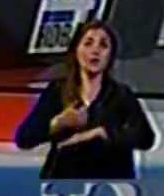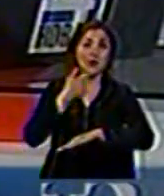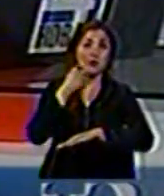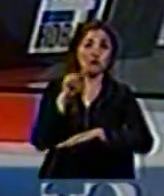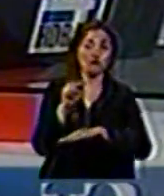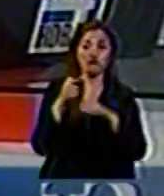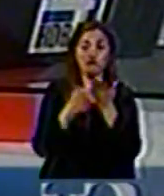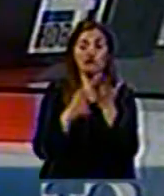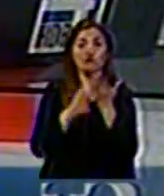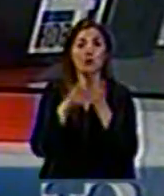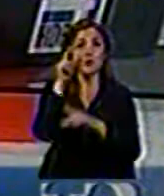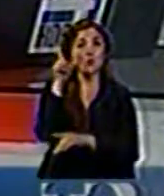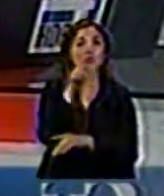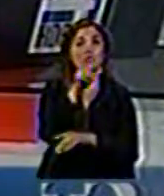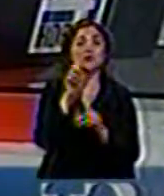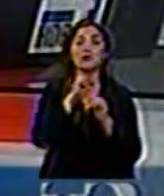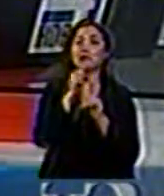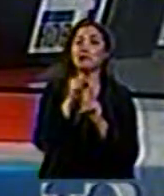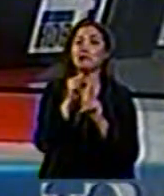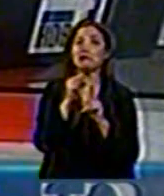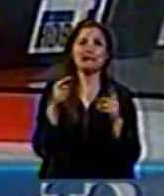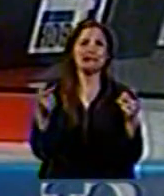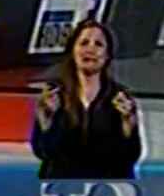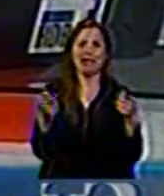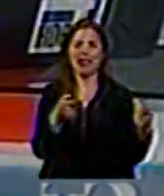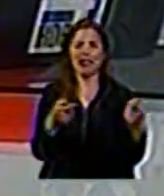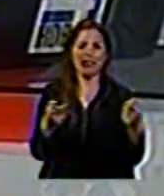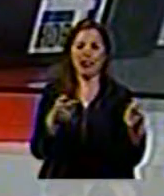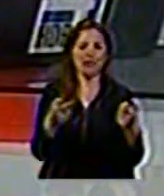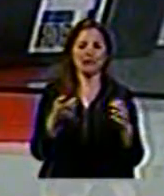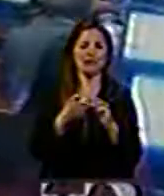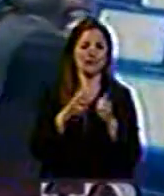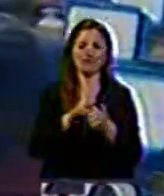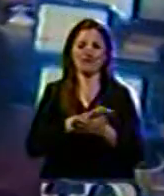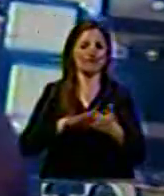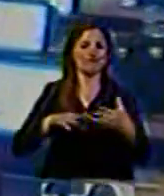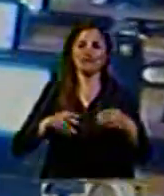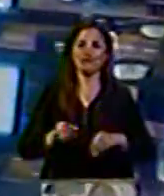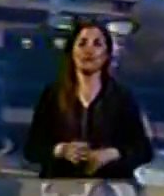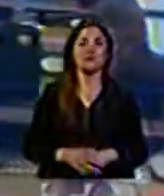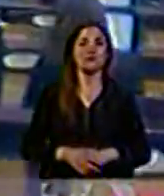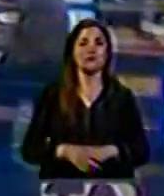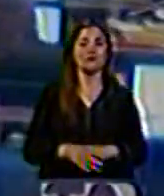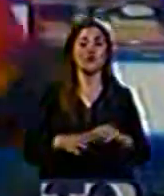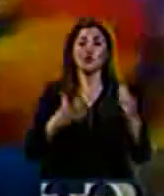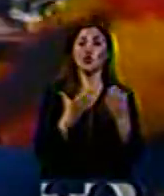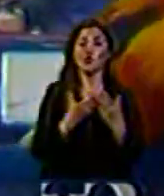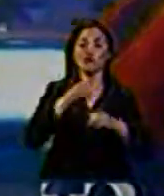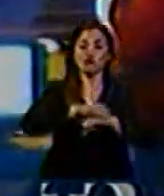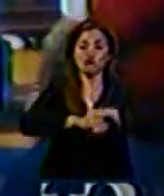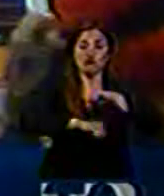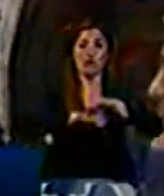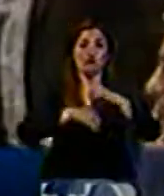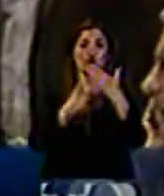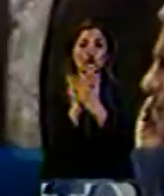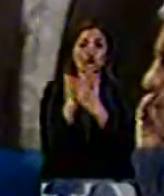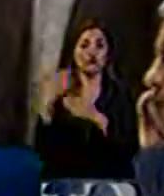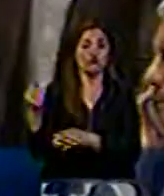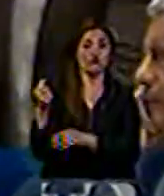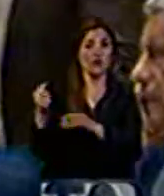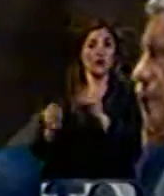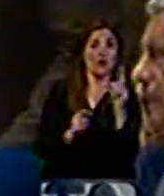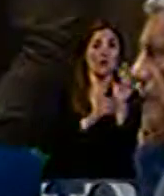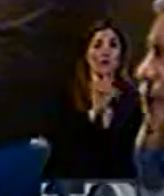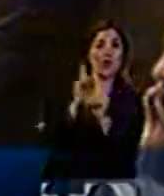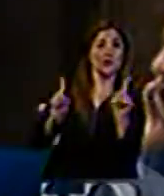que en fiscalización la situación es insostenible. Nuevamente la reestructuración en la Asamblea toma fuerza. Los jefes